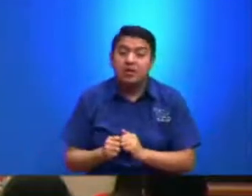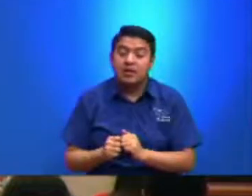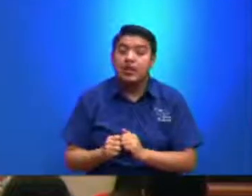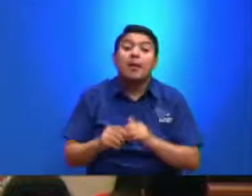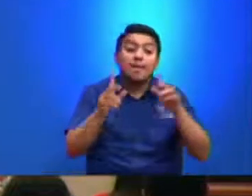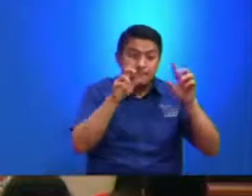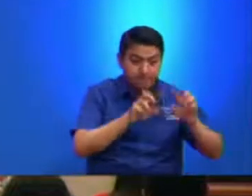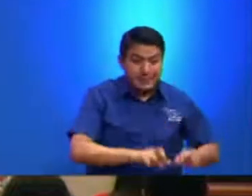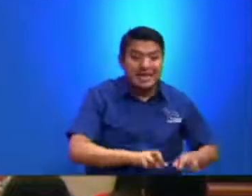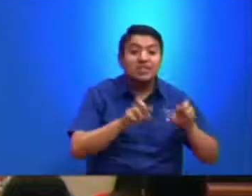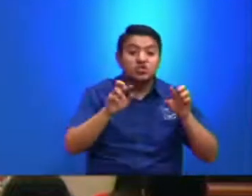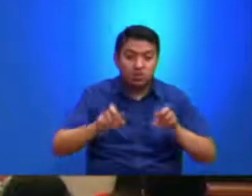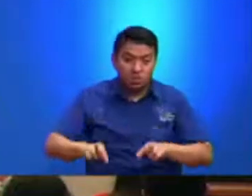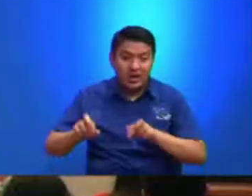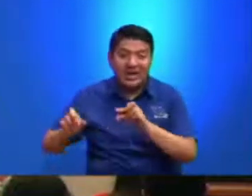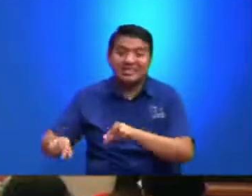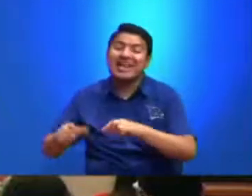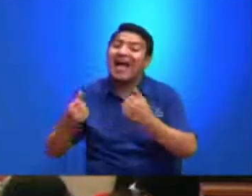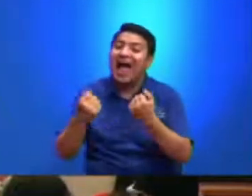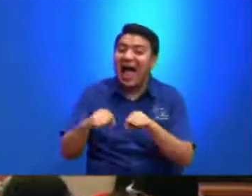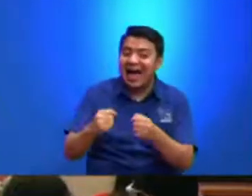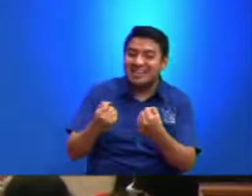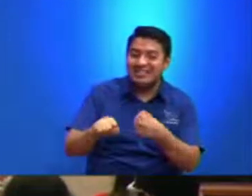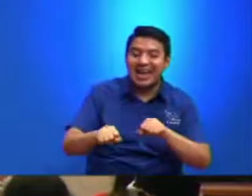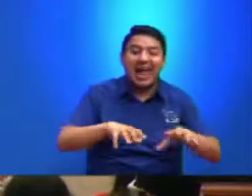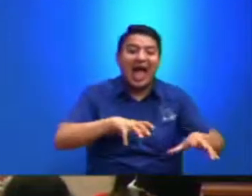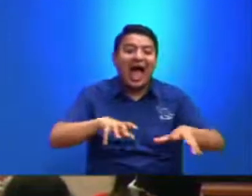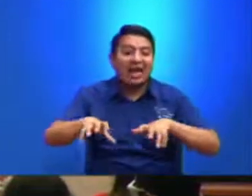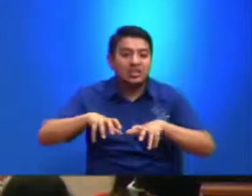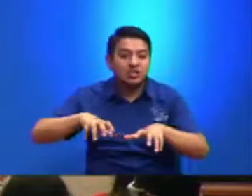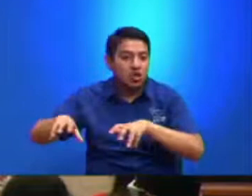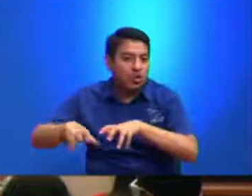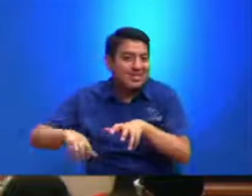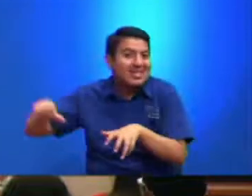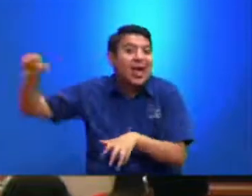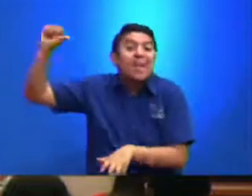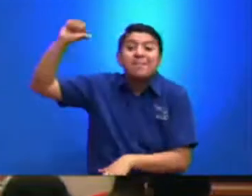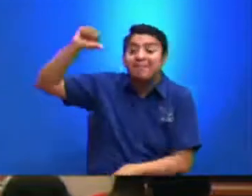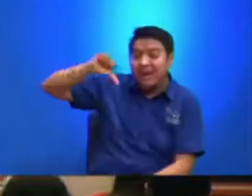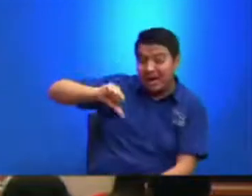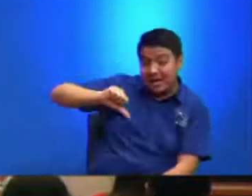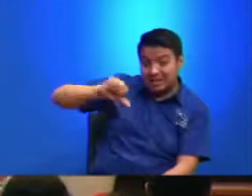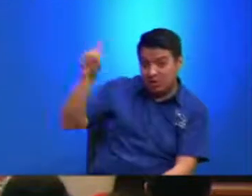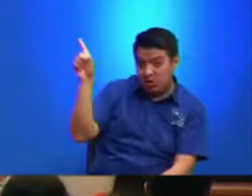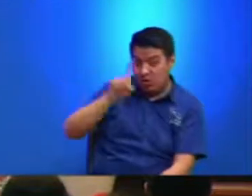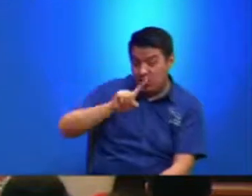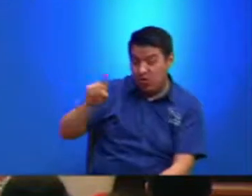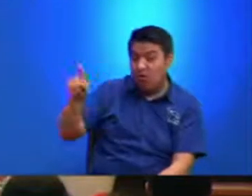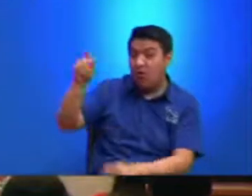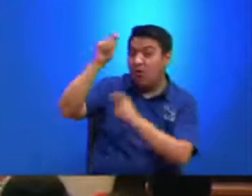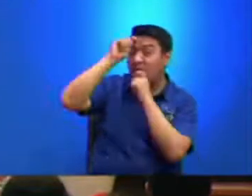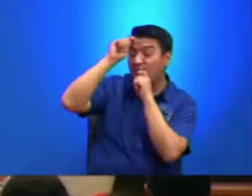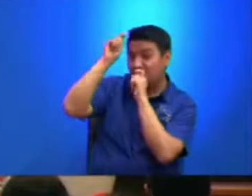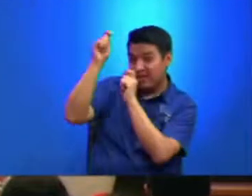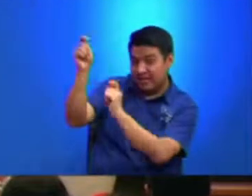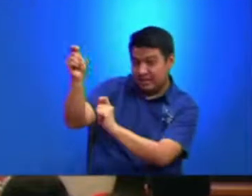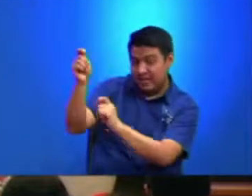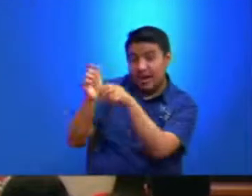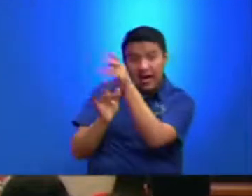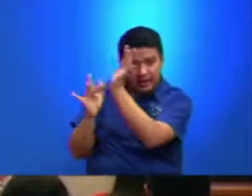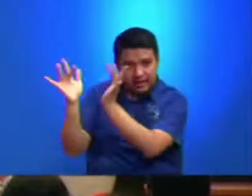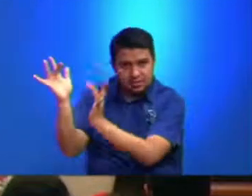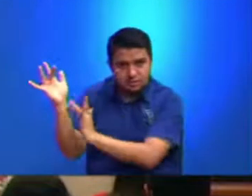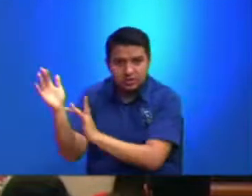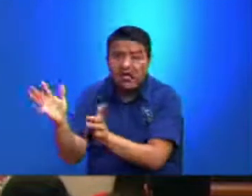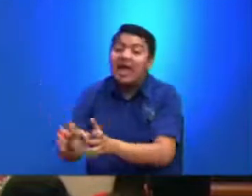del sequedal. Nosotros, mientras estamos ministrando, vamos a salir de la tierra. Que vamos a salir de la tierra, vamos a salir,